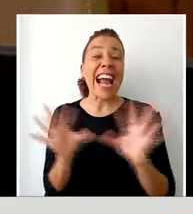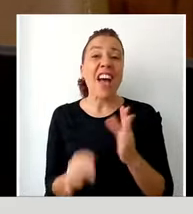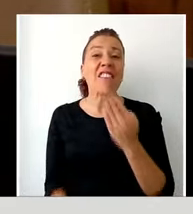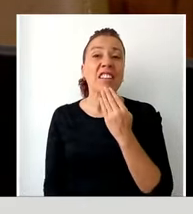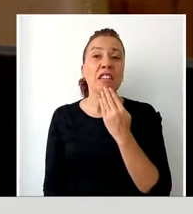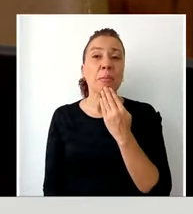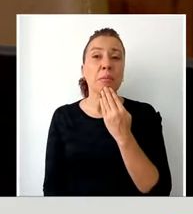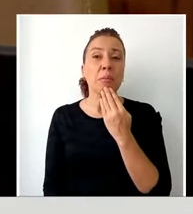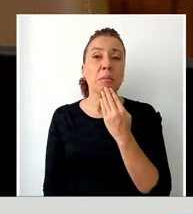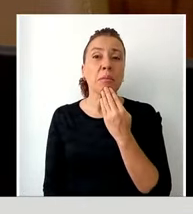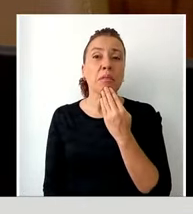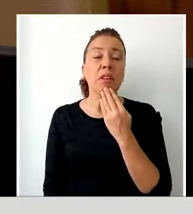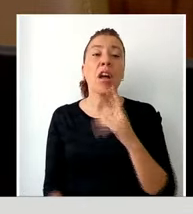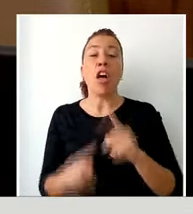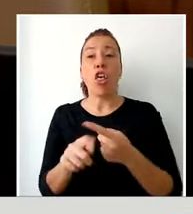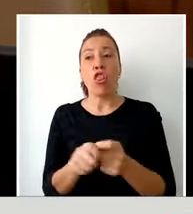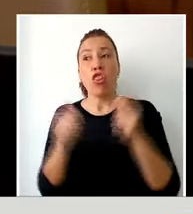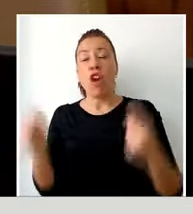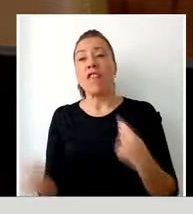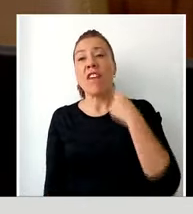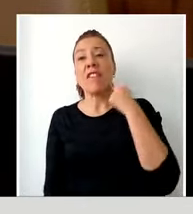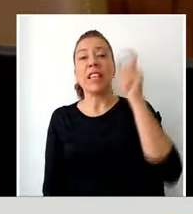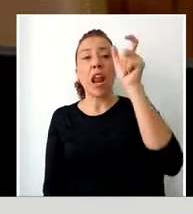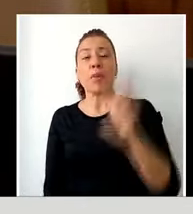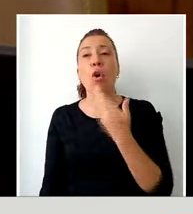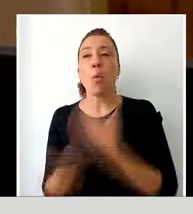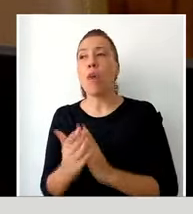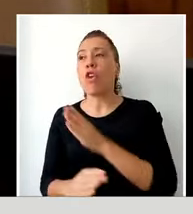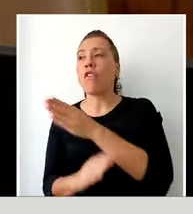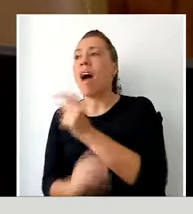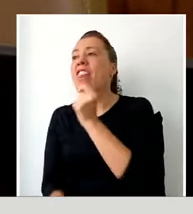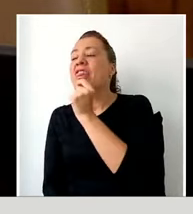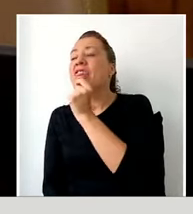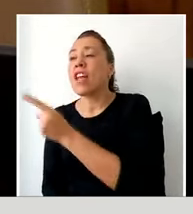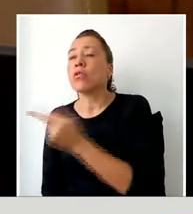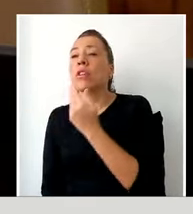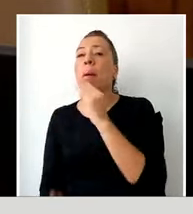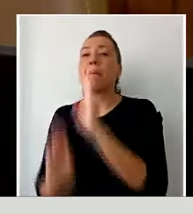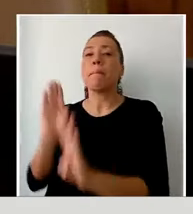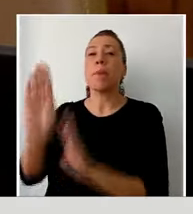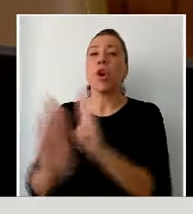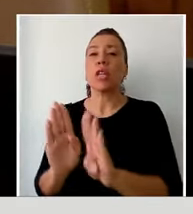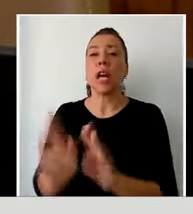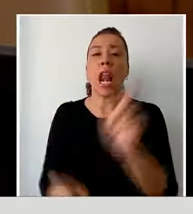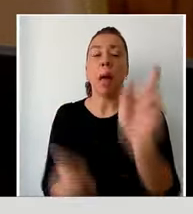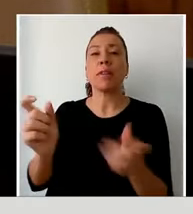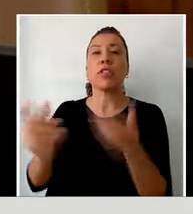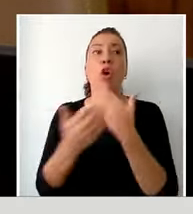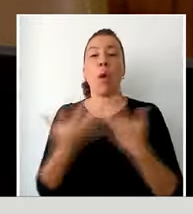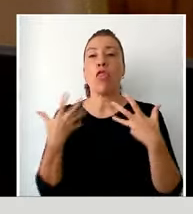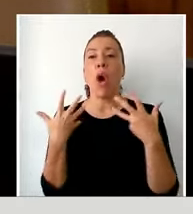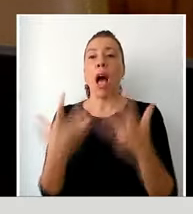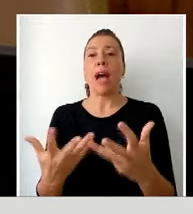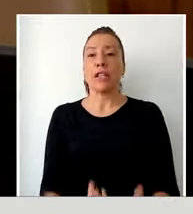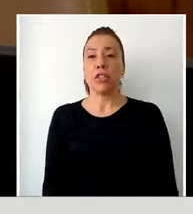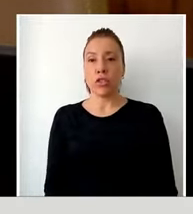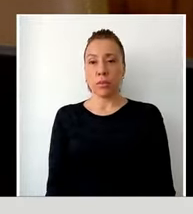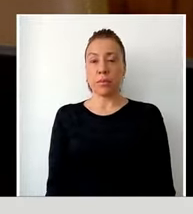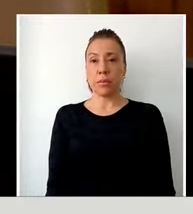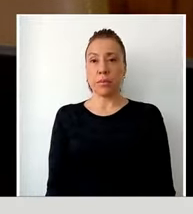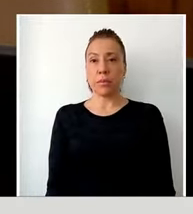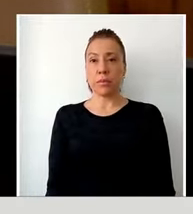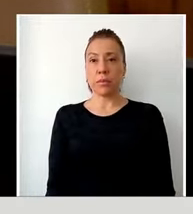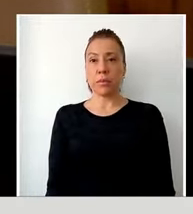revictimizando a quienes denuncian y muchas veces protegiendo a agresores esto presidenta